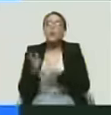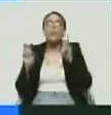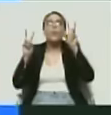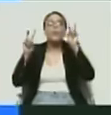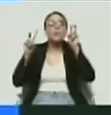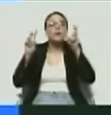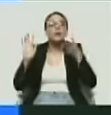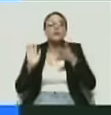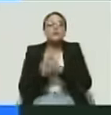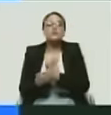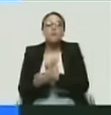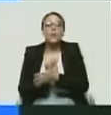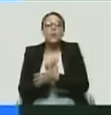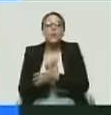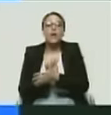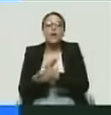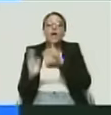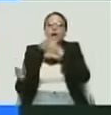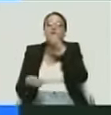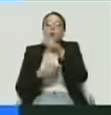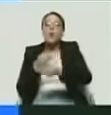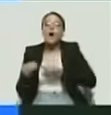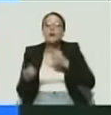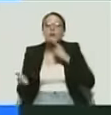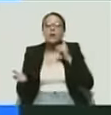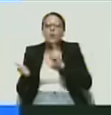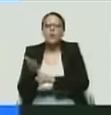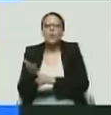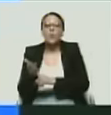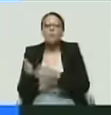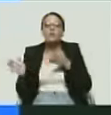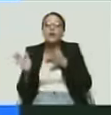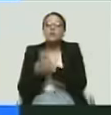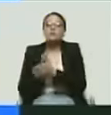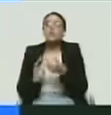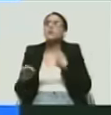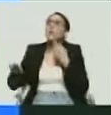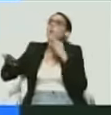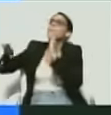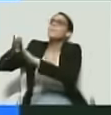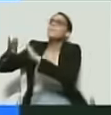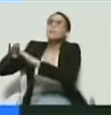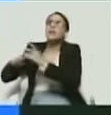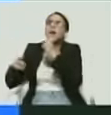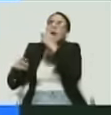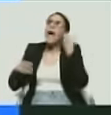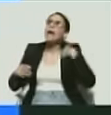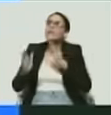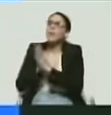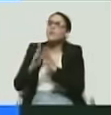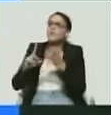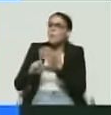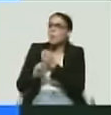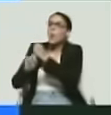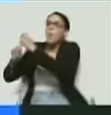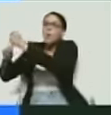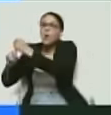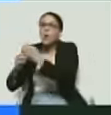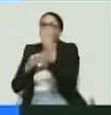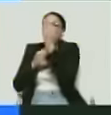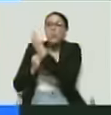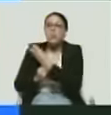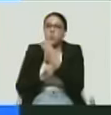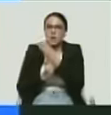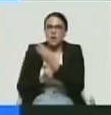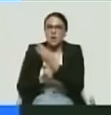para ser considerados asilados políticos y que en modo alguno se